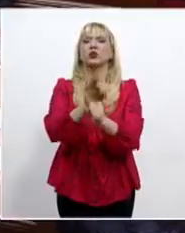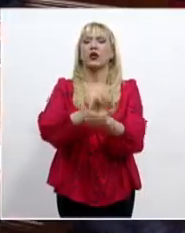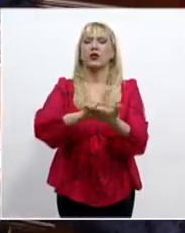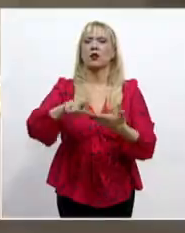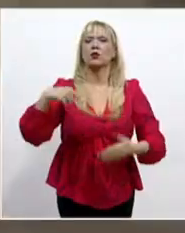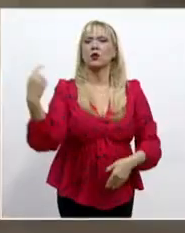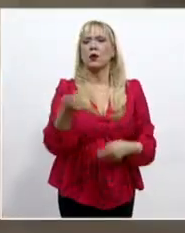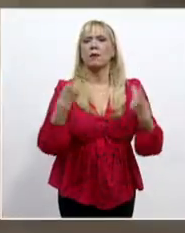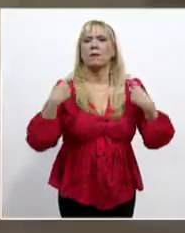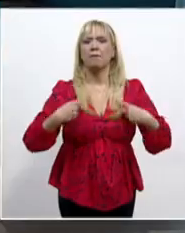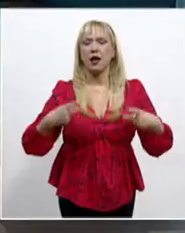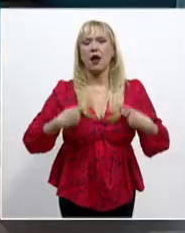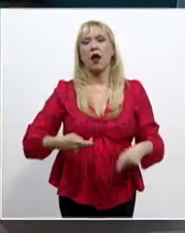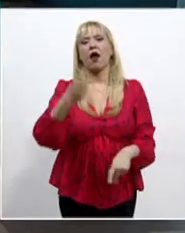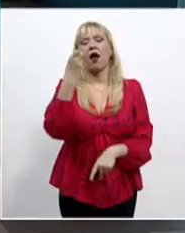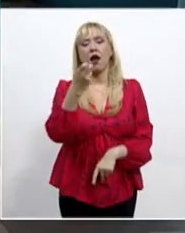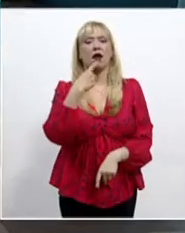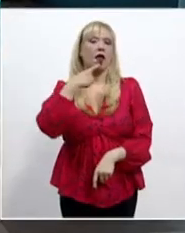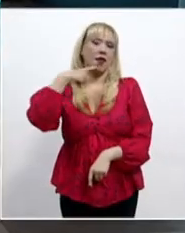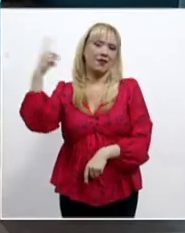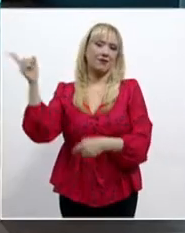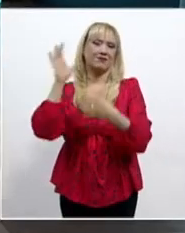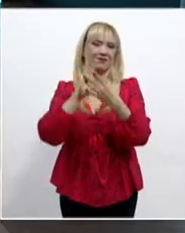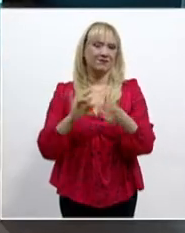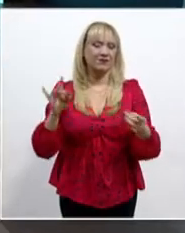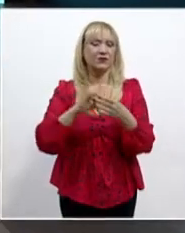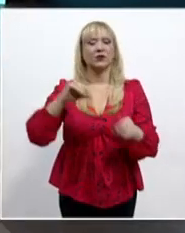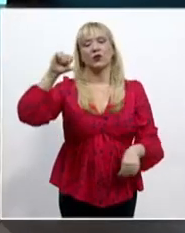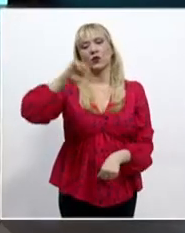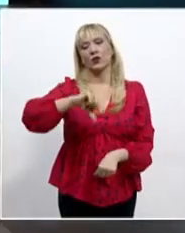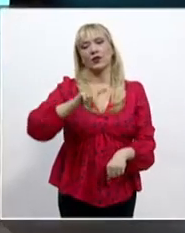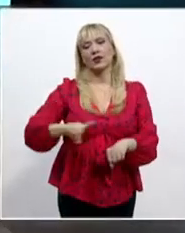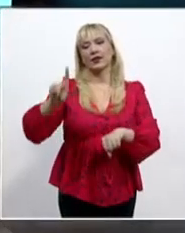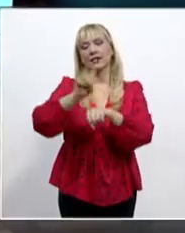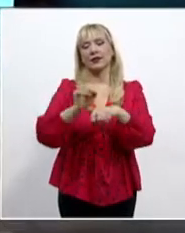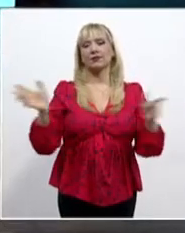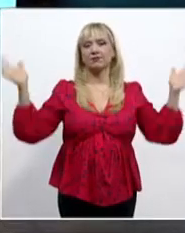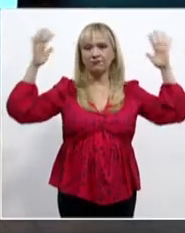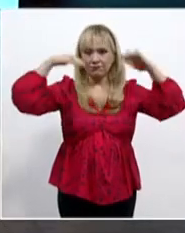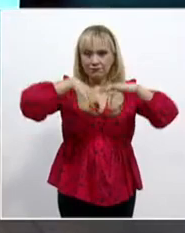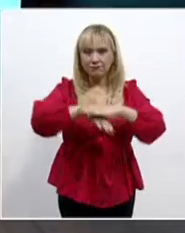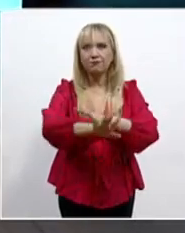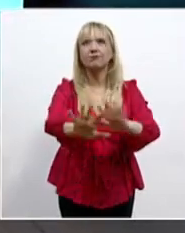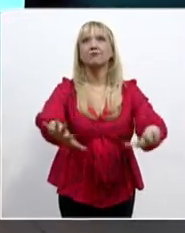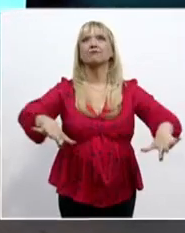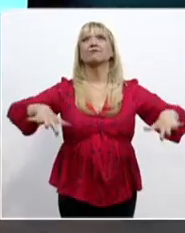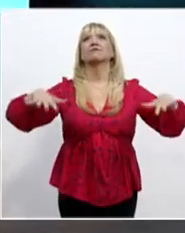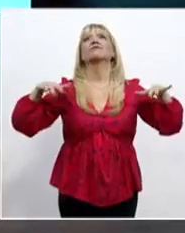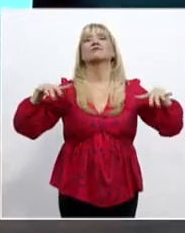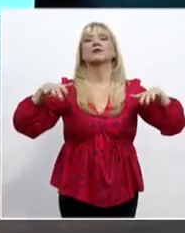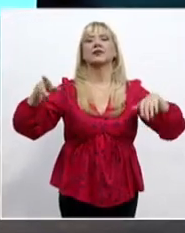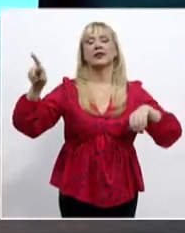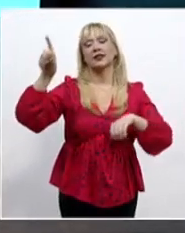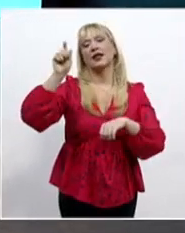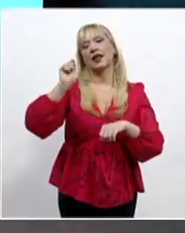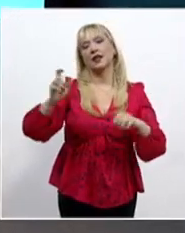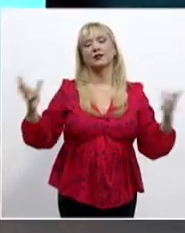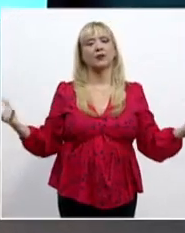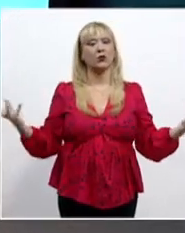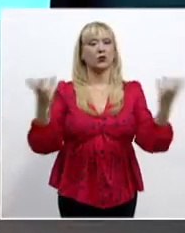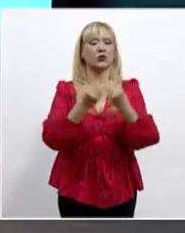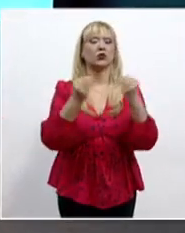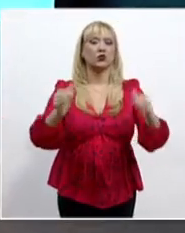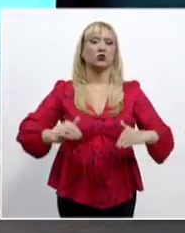de las personas. Esto fue lo que sucedió en esta sesión solemne de plenos conjuntos de la